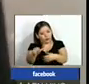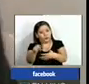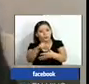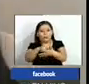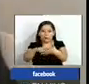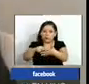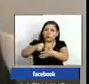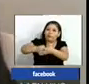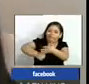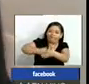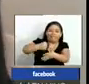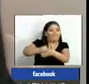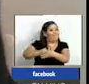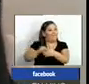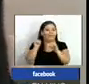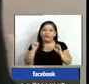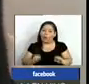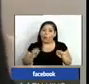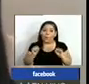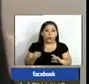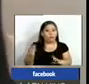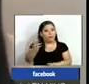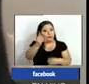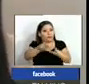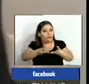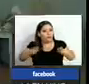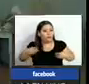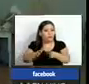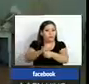de sus esfuerzos todavía no lo consiguen.